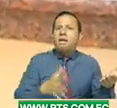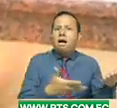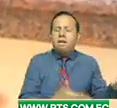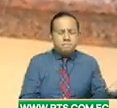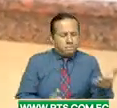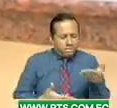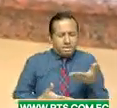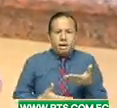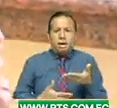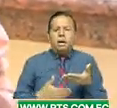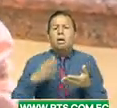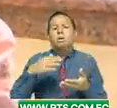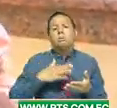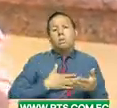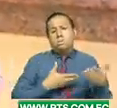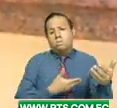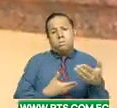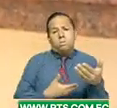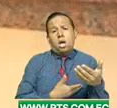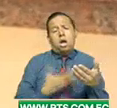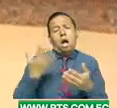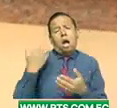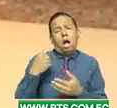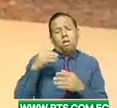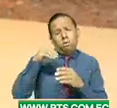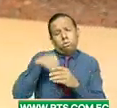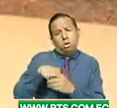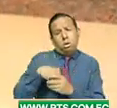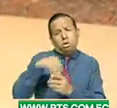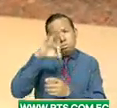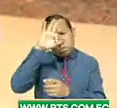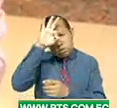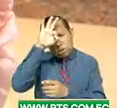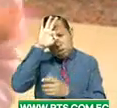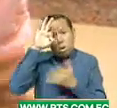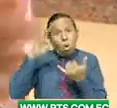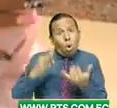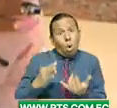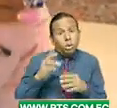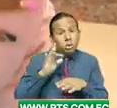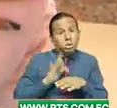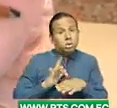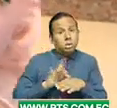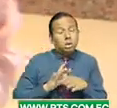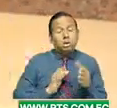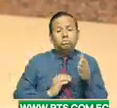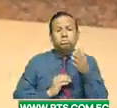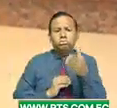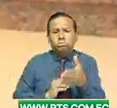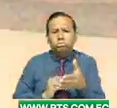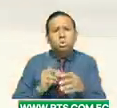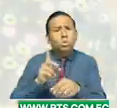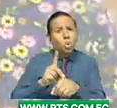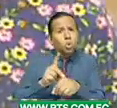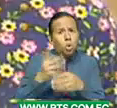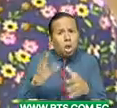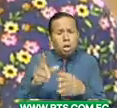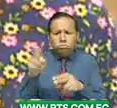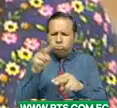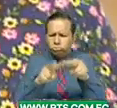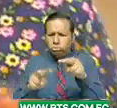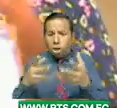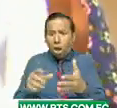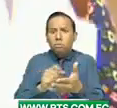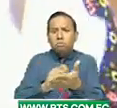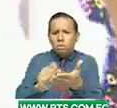días atrás y me dieron cita para hoy. Y me la atendieron bien, me le mandaron la receta completa para atenderla en casa. No, no hay